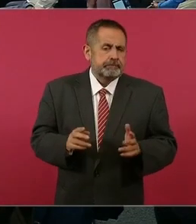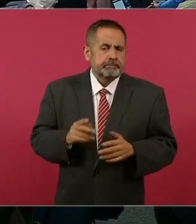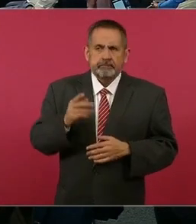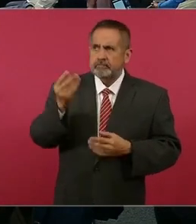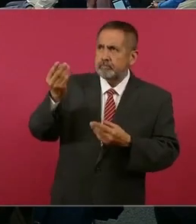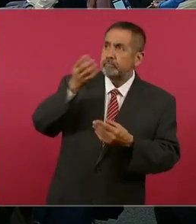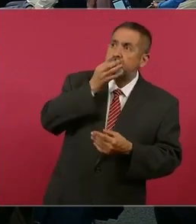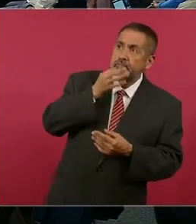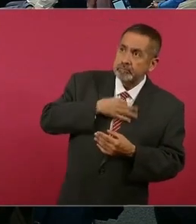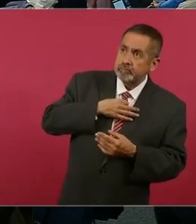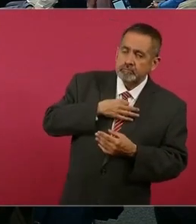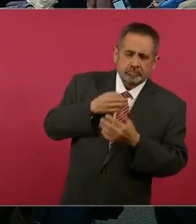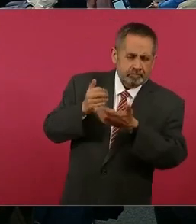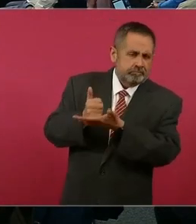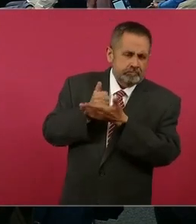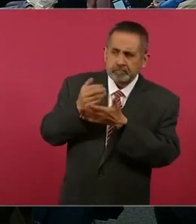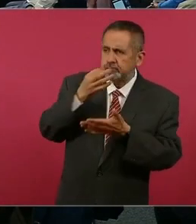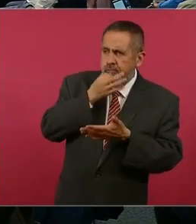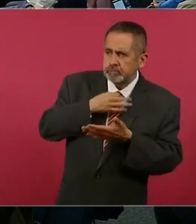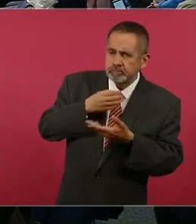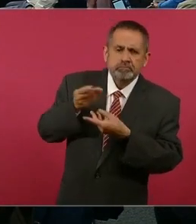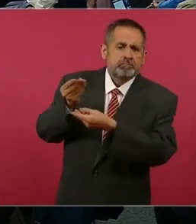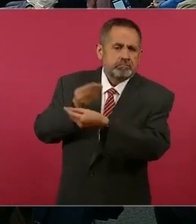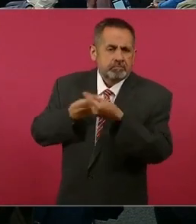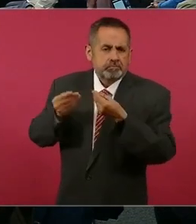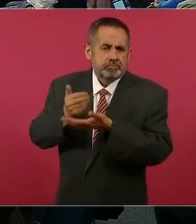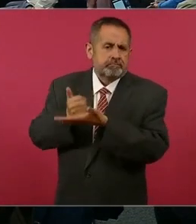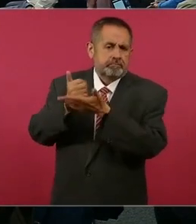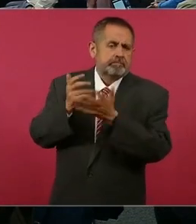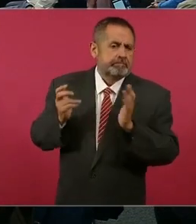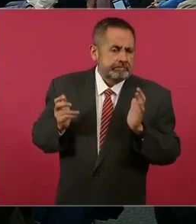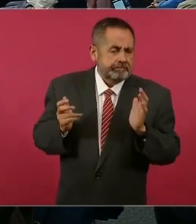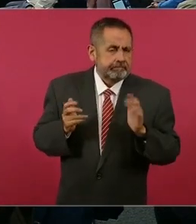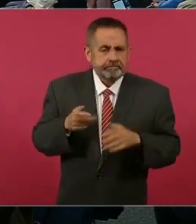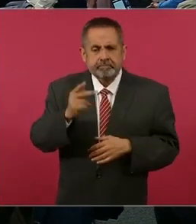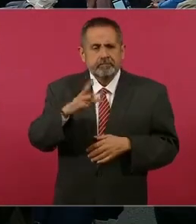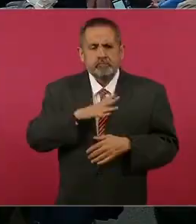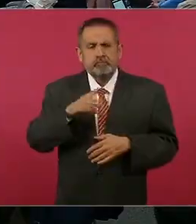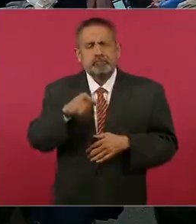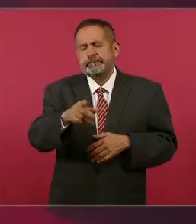de cooperación, eso es lo que estamos haciendo. Pero no hay